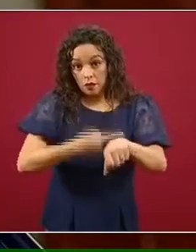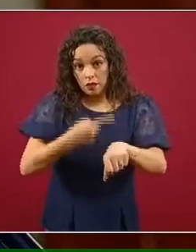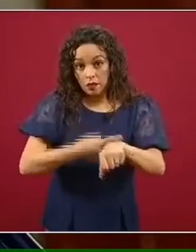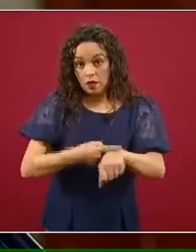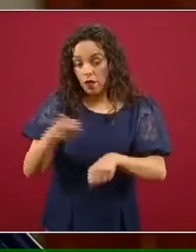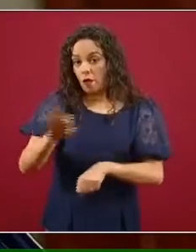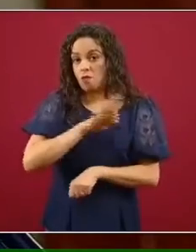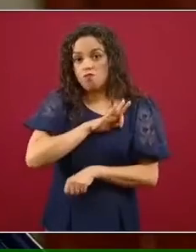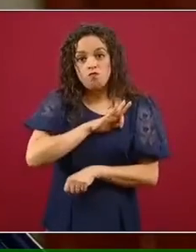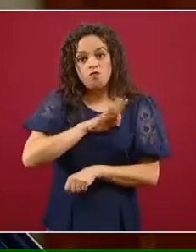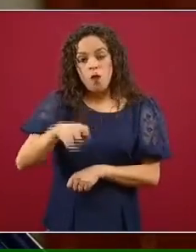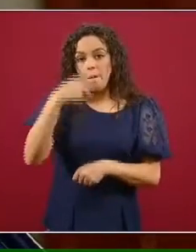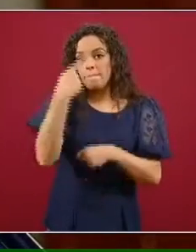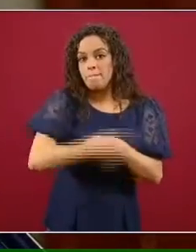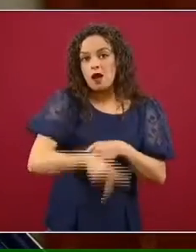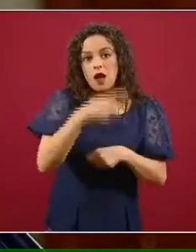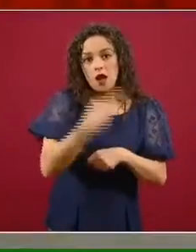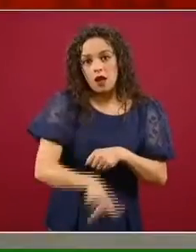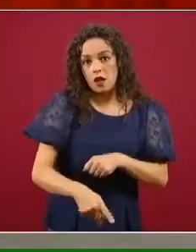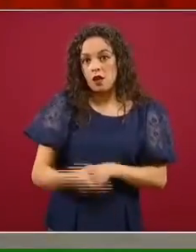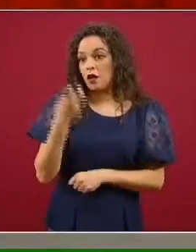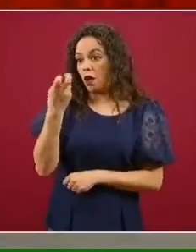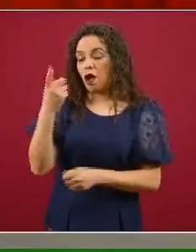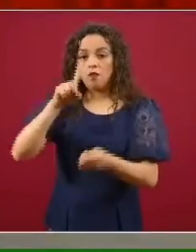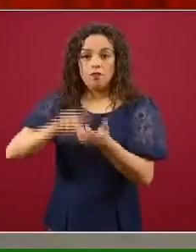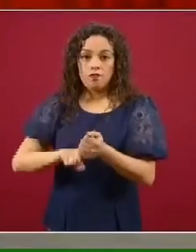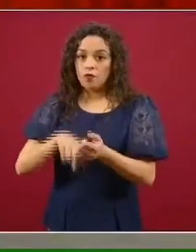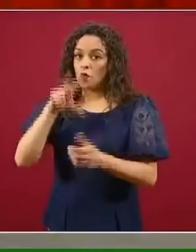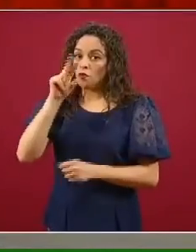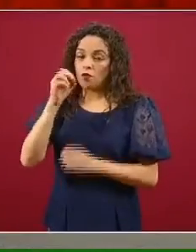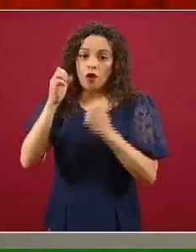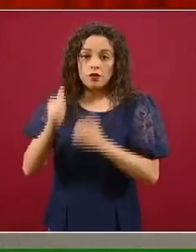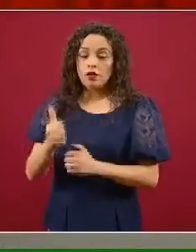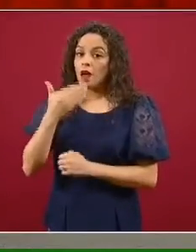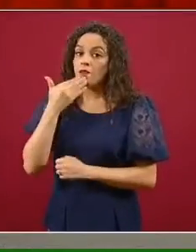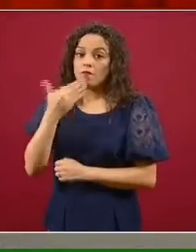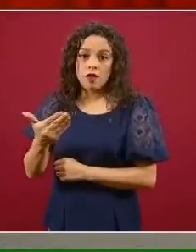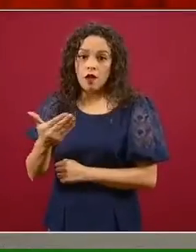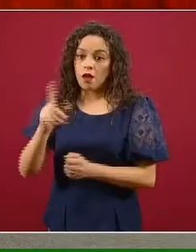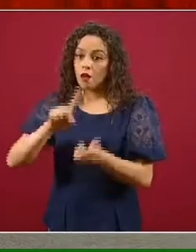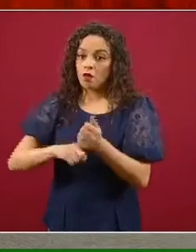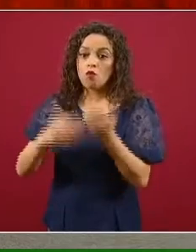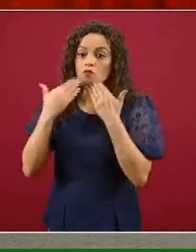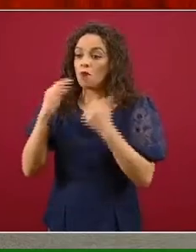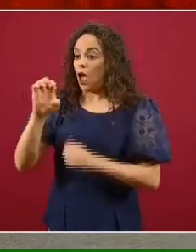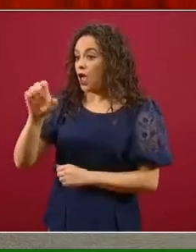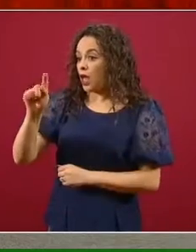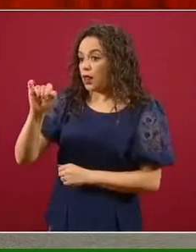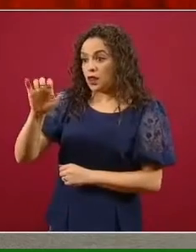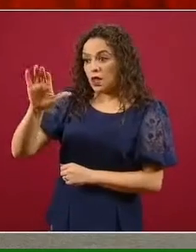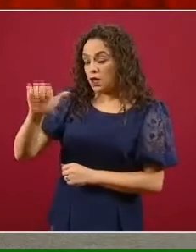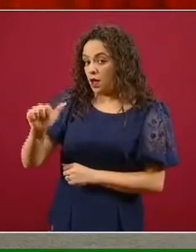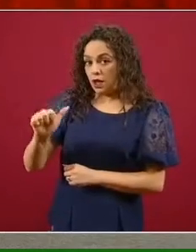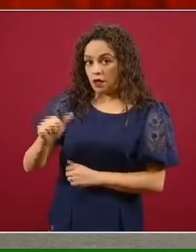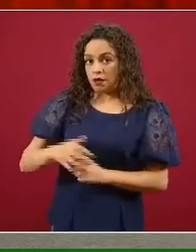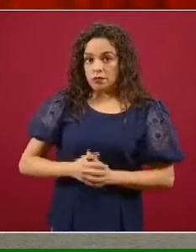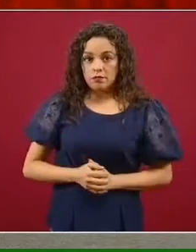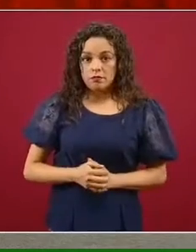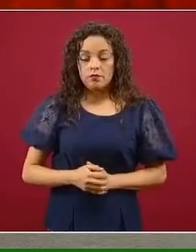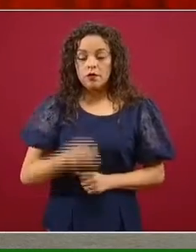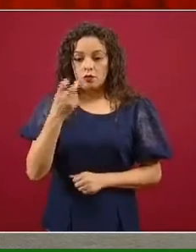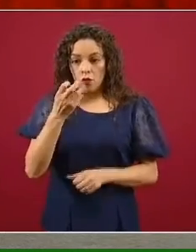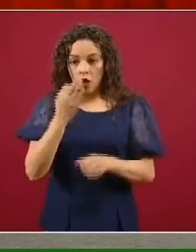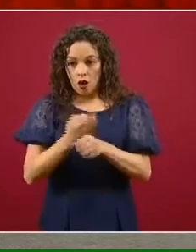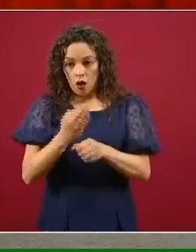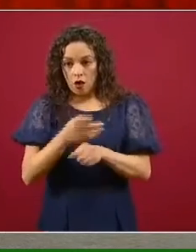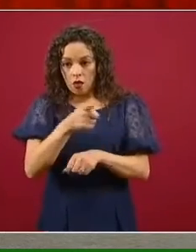no es lo correcto. Y le pediría yo ahorita a Letze que hablara cuáles son las recomendaciones que le tenemos que dar a la